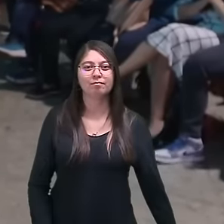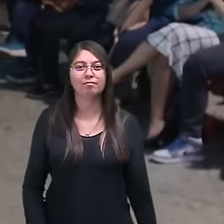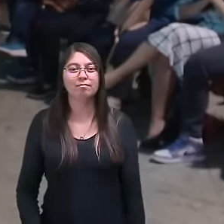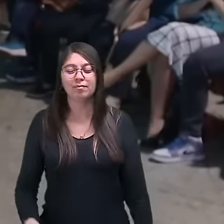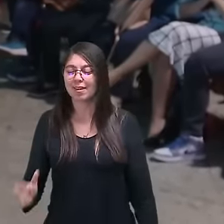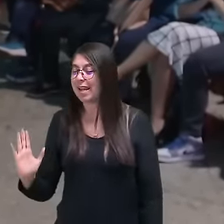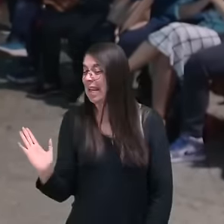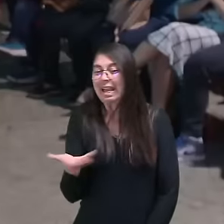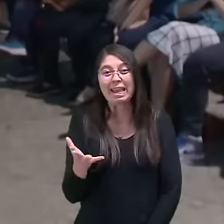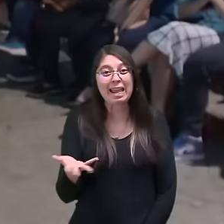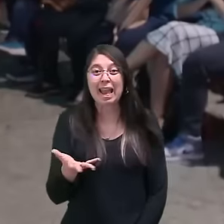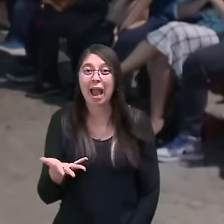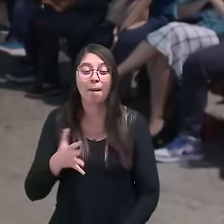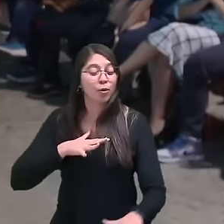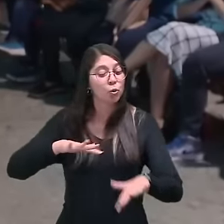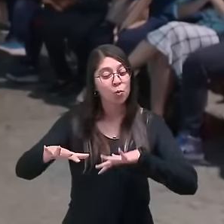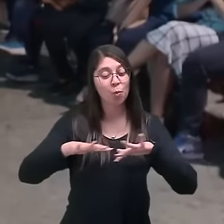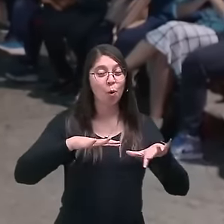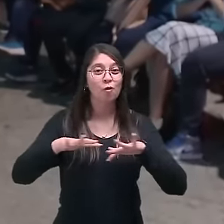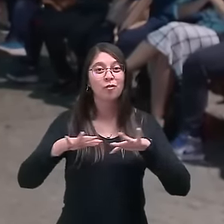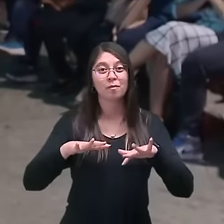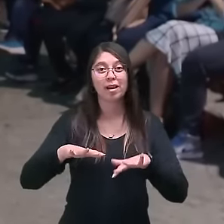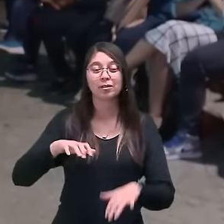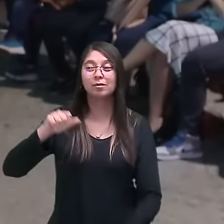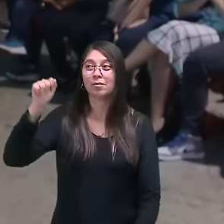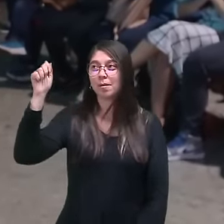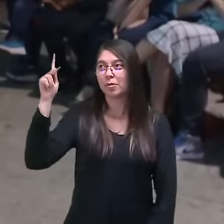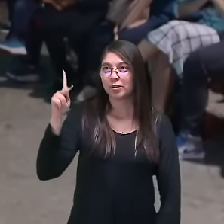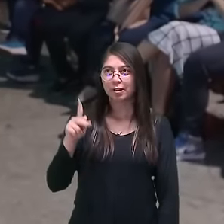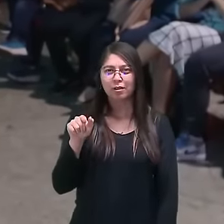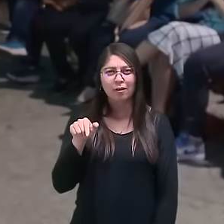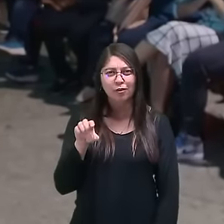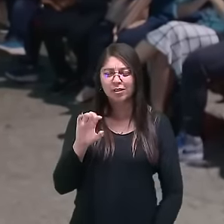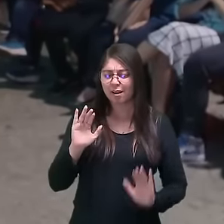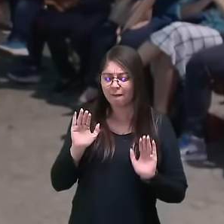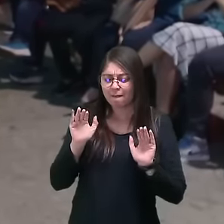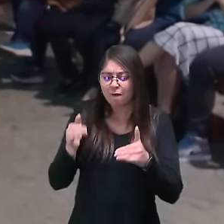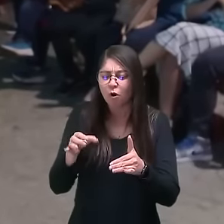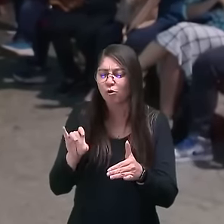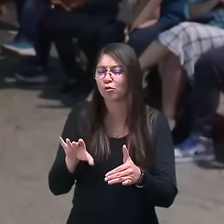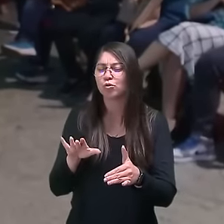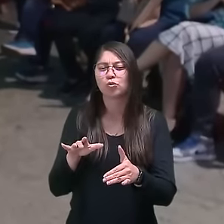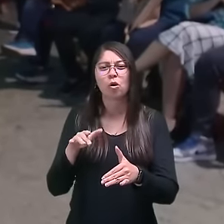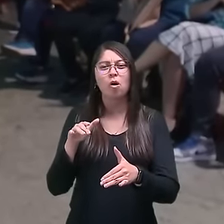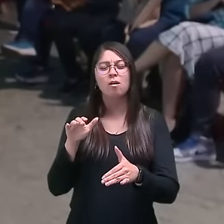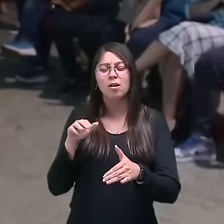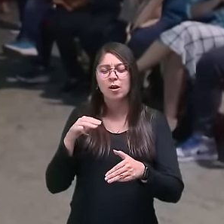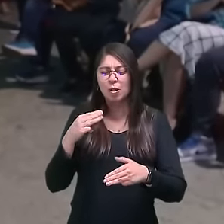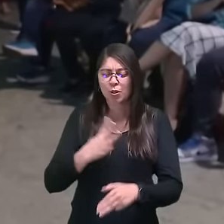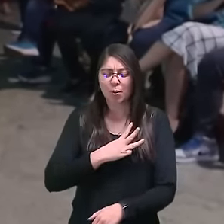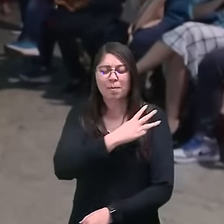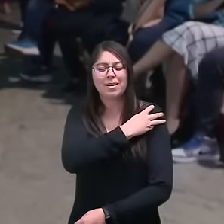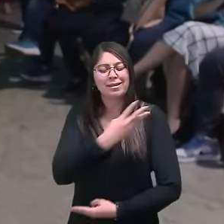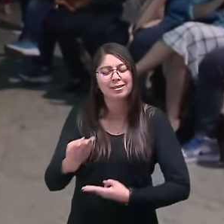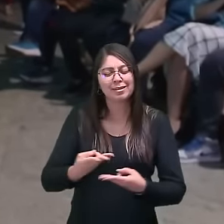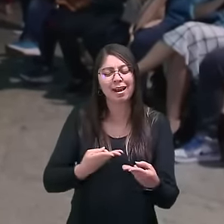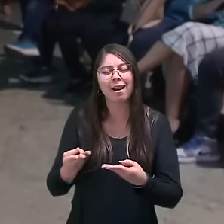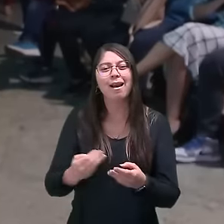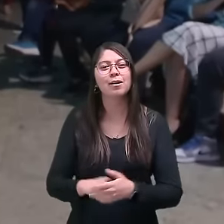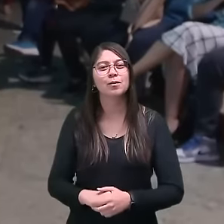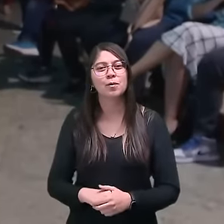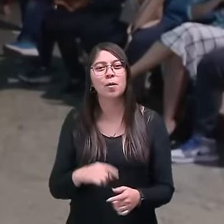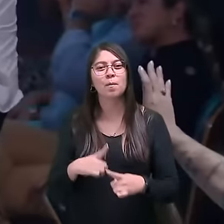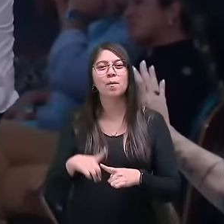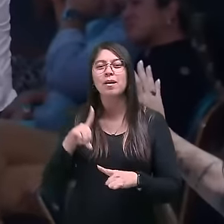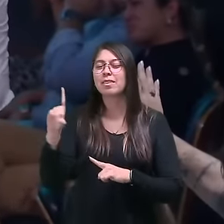una documentación de aposentaduría para usted se dedicar solo a la obra de Él. Ay, yo estoy sintiendo poder de Dios.